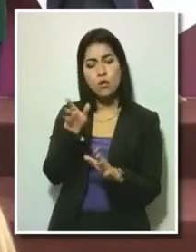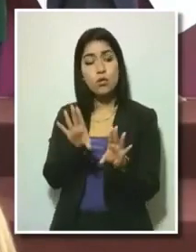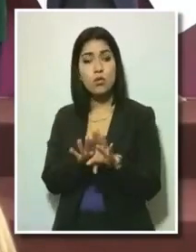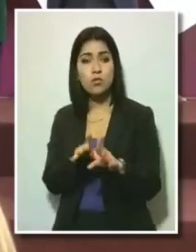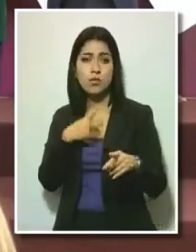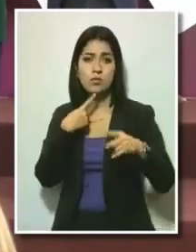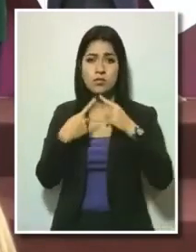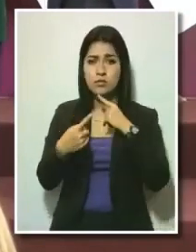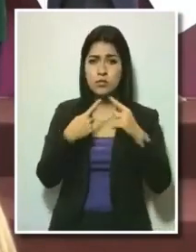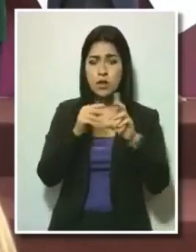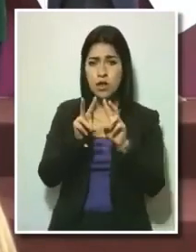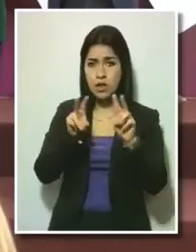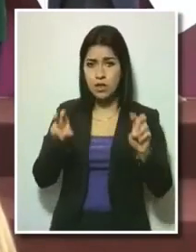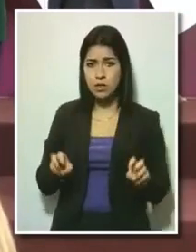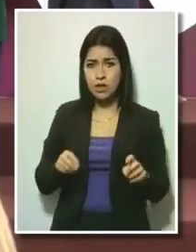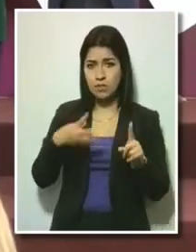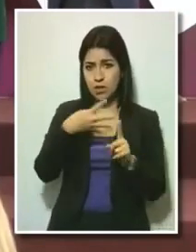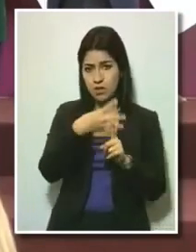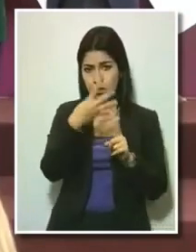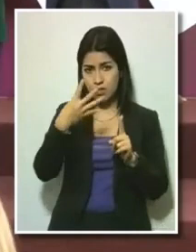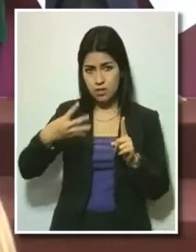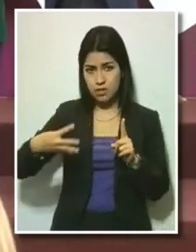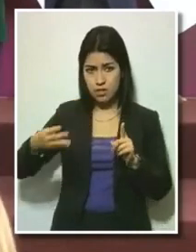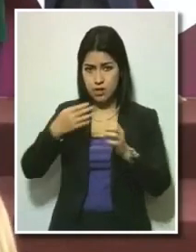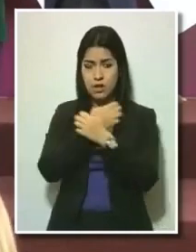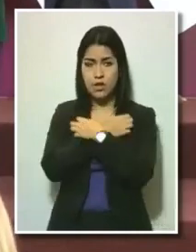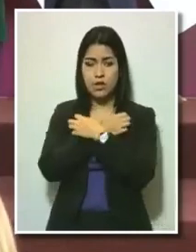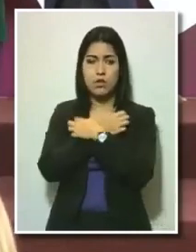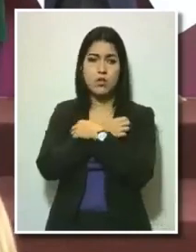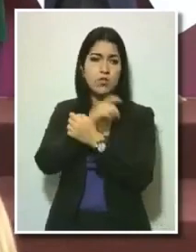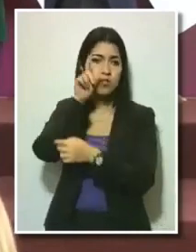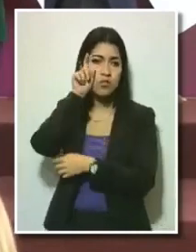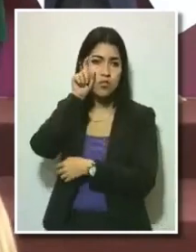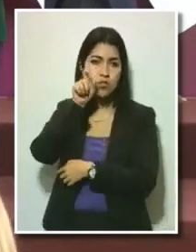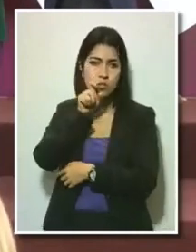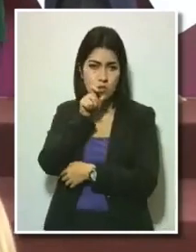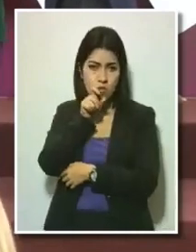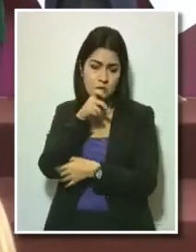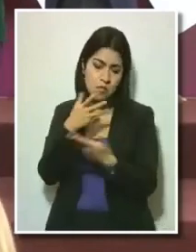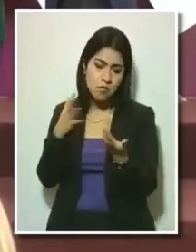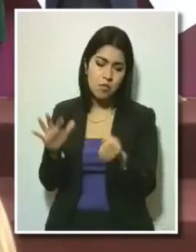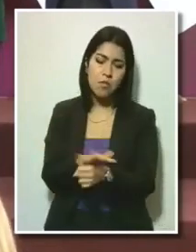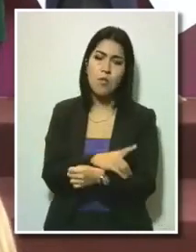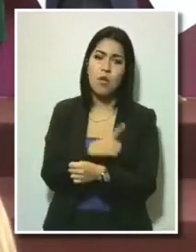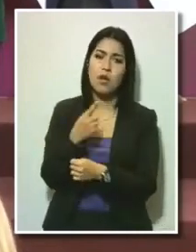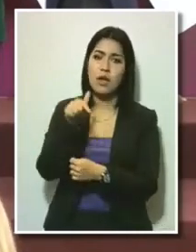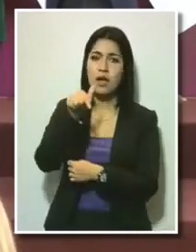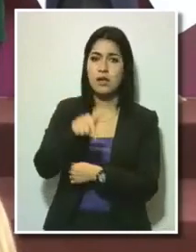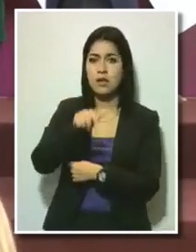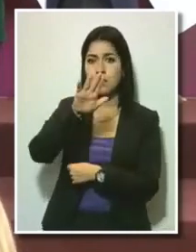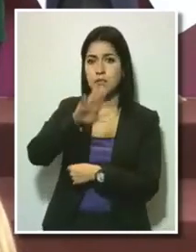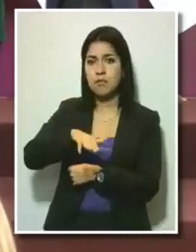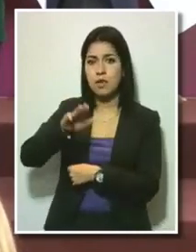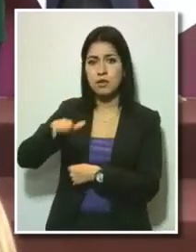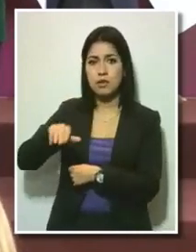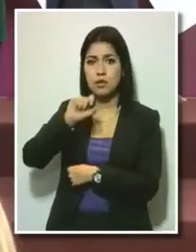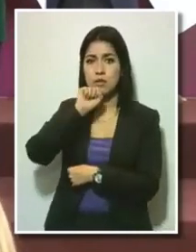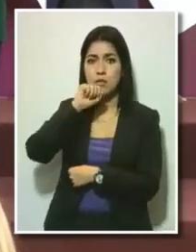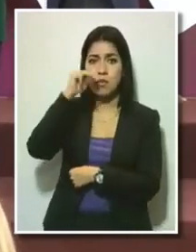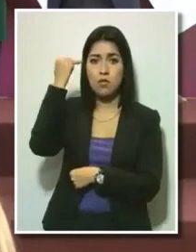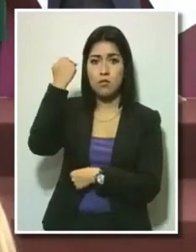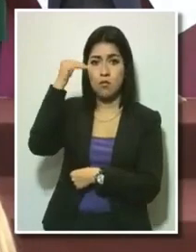los temas de la diversidad sexual y la educación sexual, considerando que Michoacán y